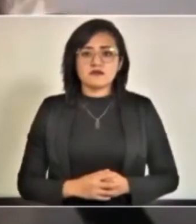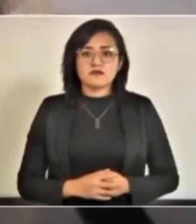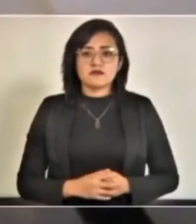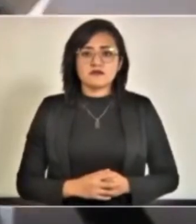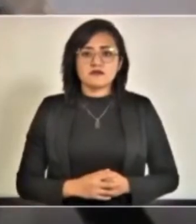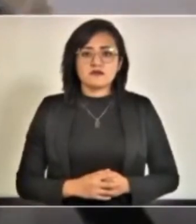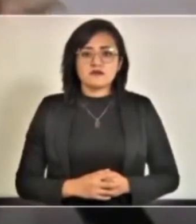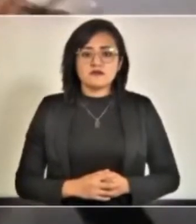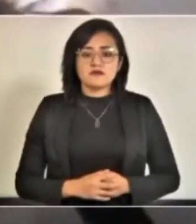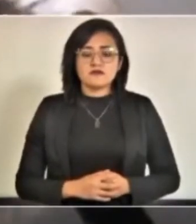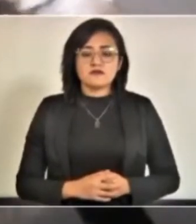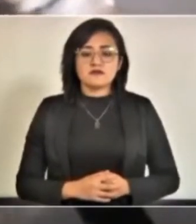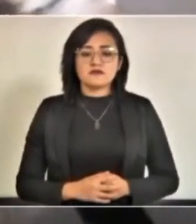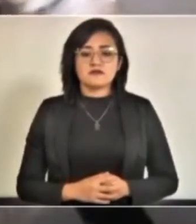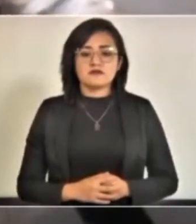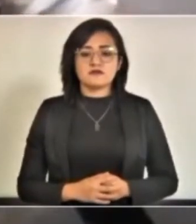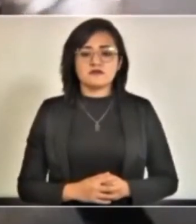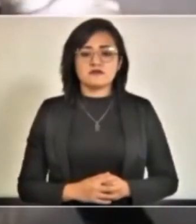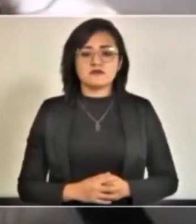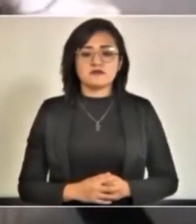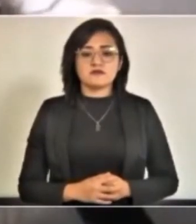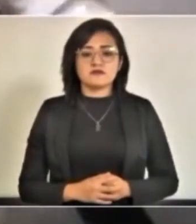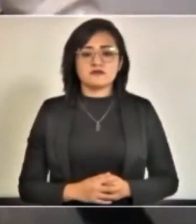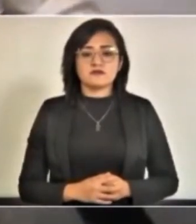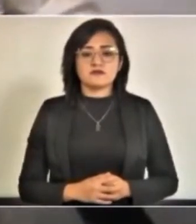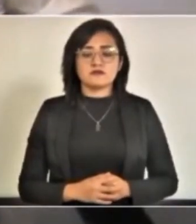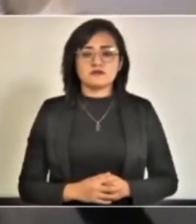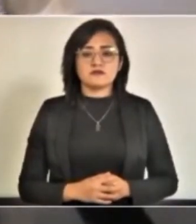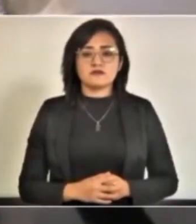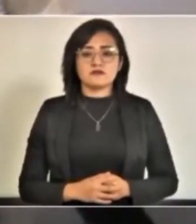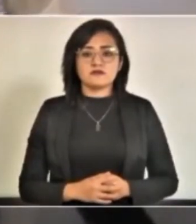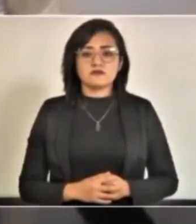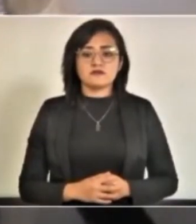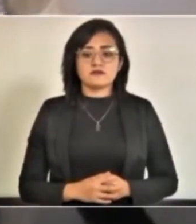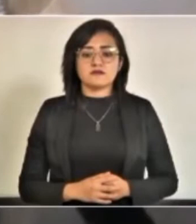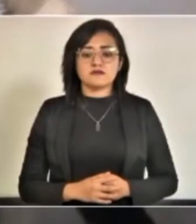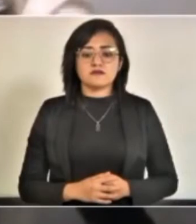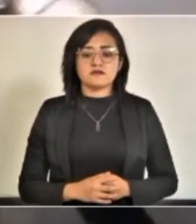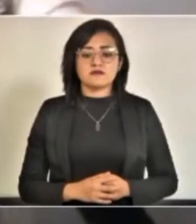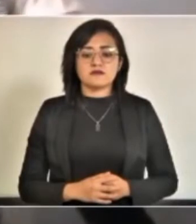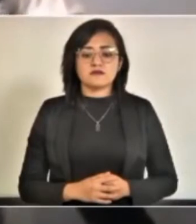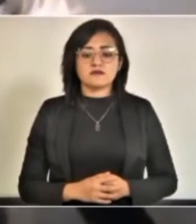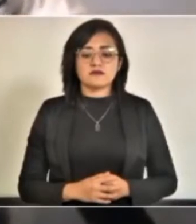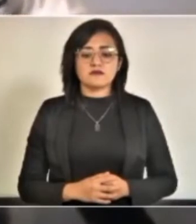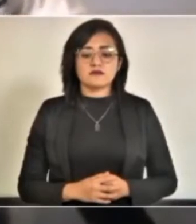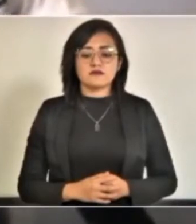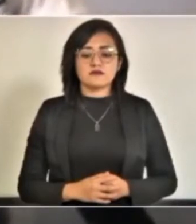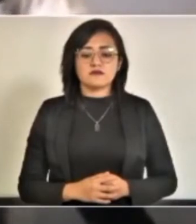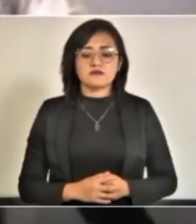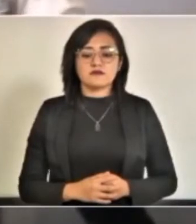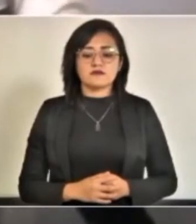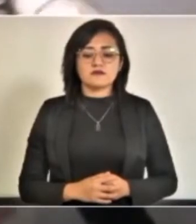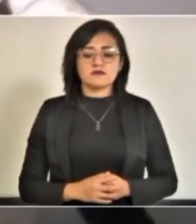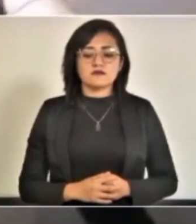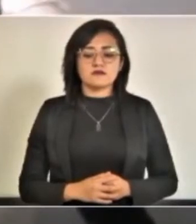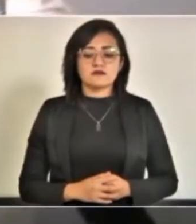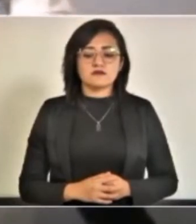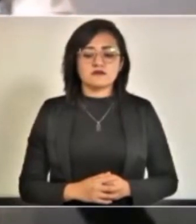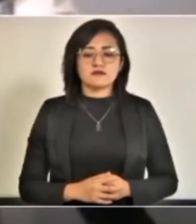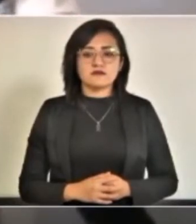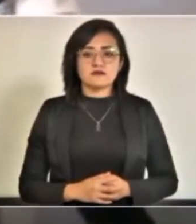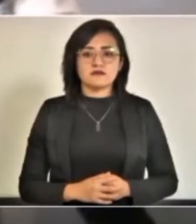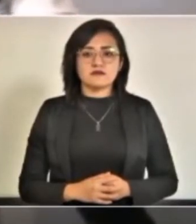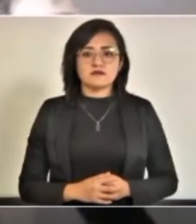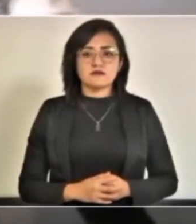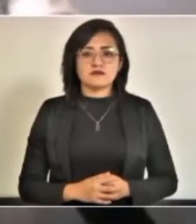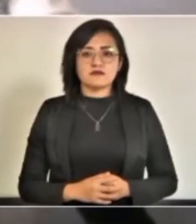1.336 en lo que respecta a la hospitalización en todo el sector tenemos 947 pacientes